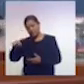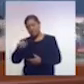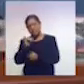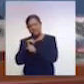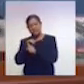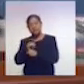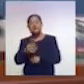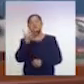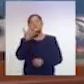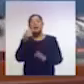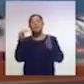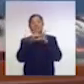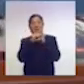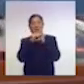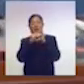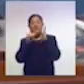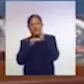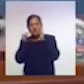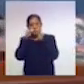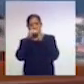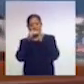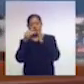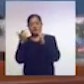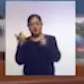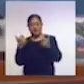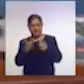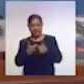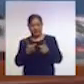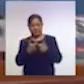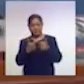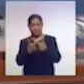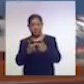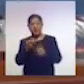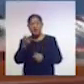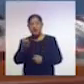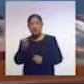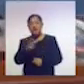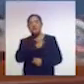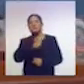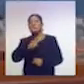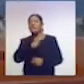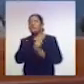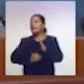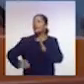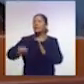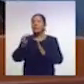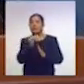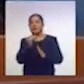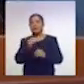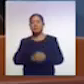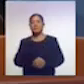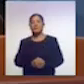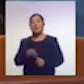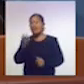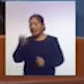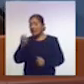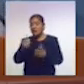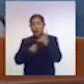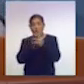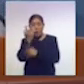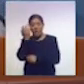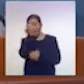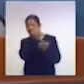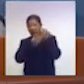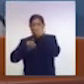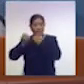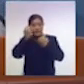mil millones de pesos. Este presupuesto tendrá que aumentarse, puesto que en esta nueva evaluación